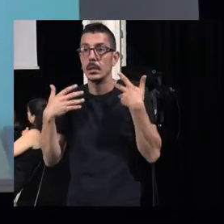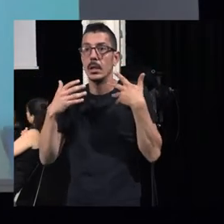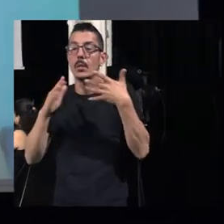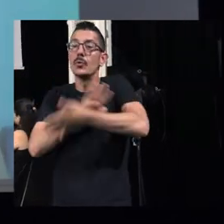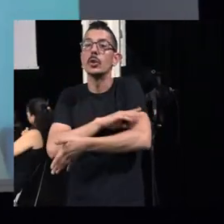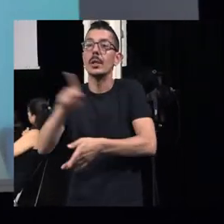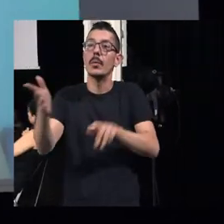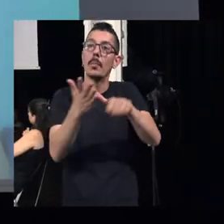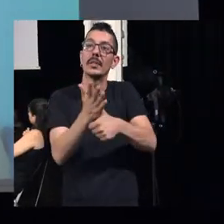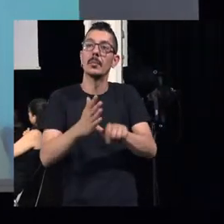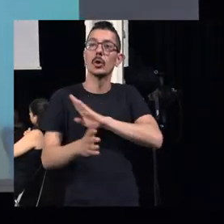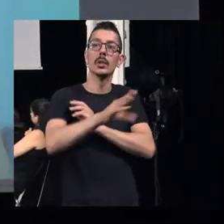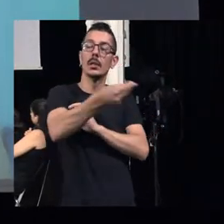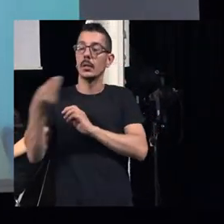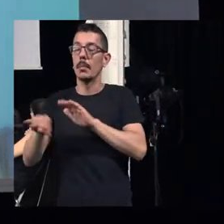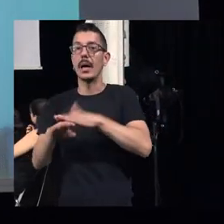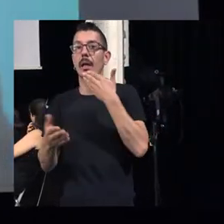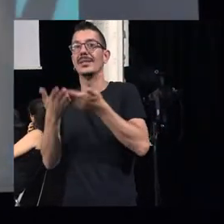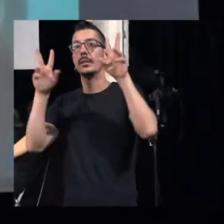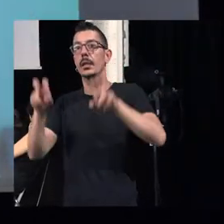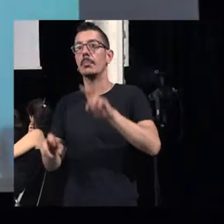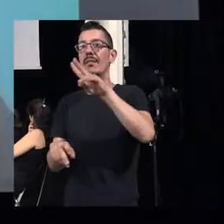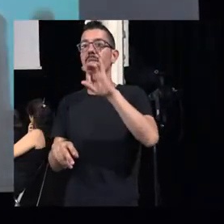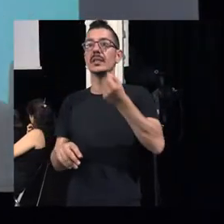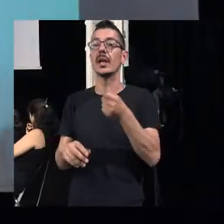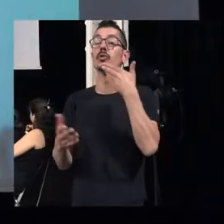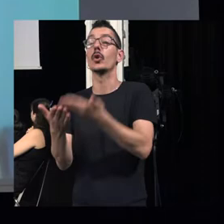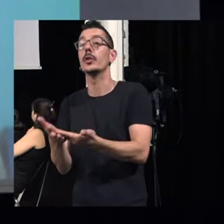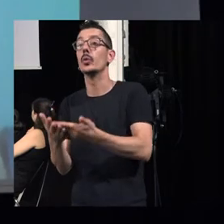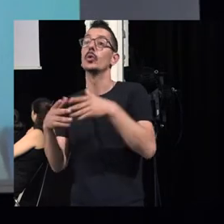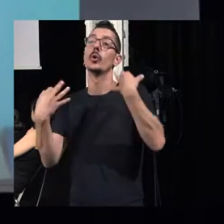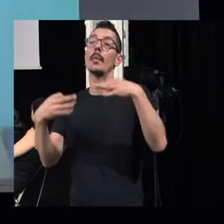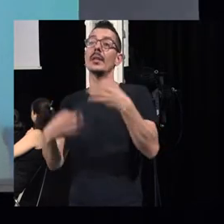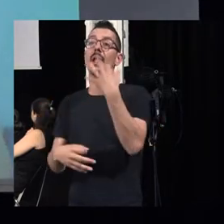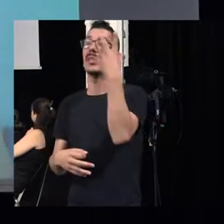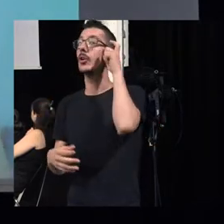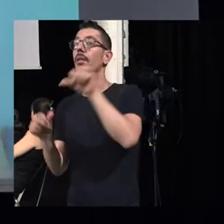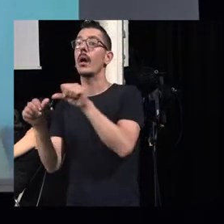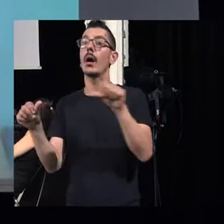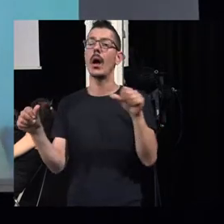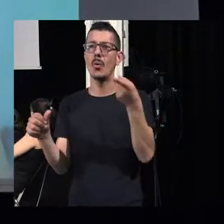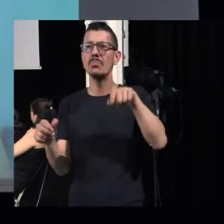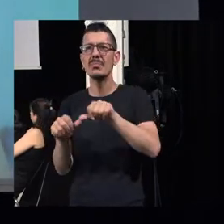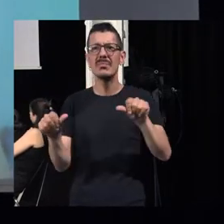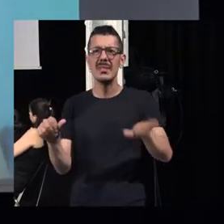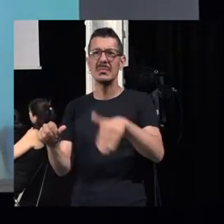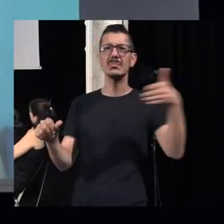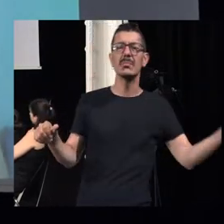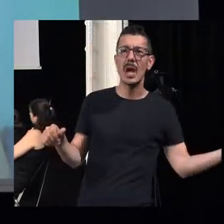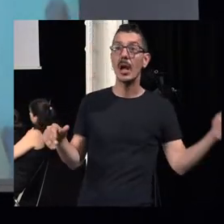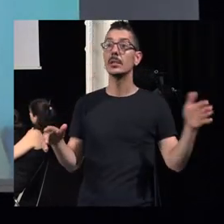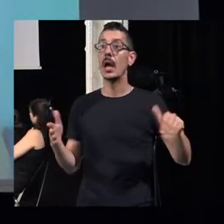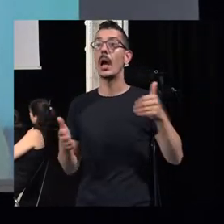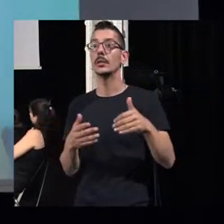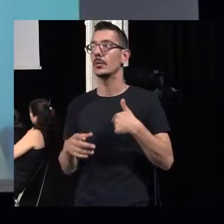visa. Y una solicitud que debía de dar 5 días, lleva más de un mes. Tuve que ir y